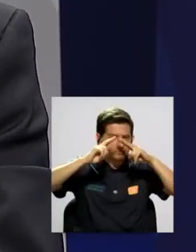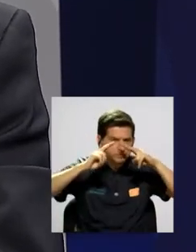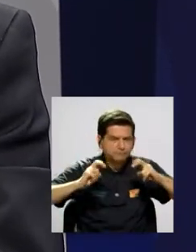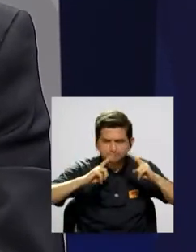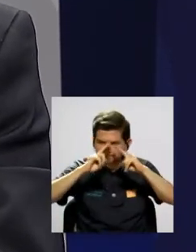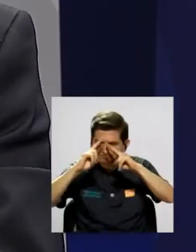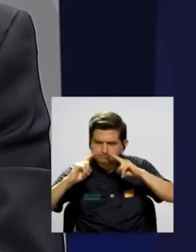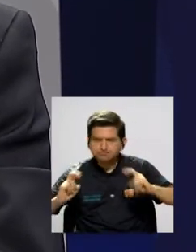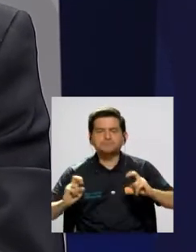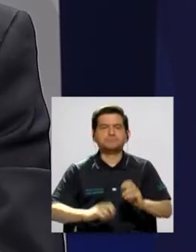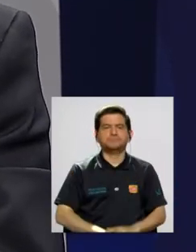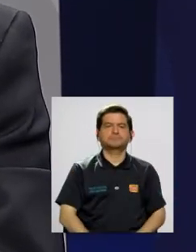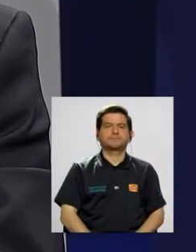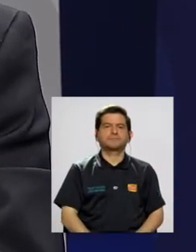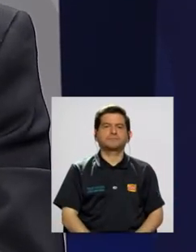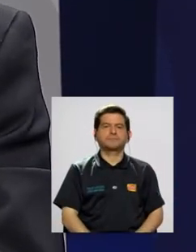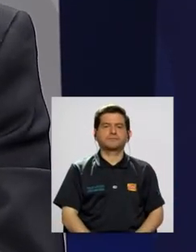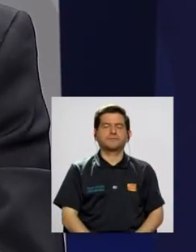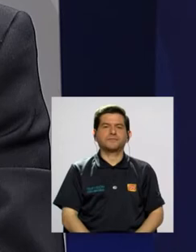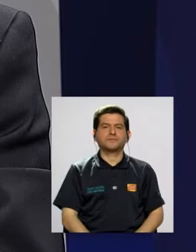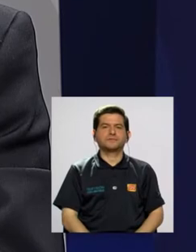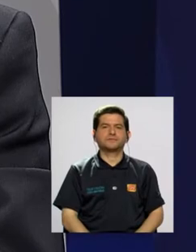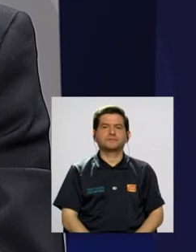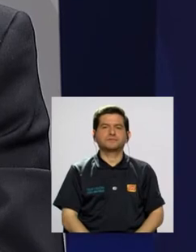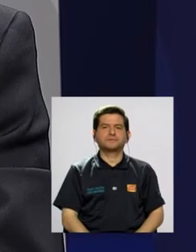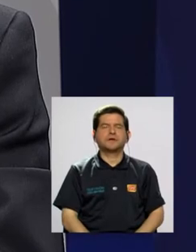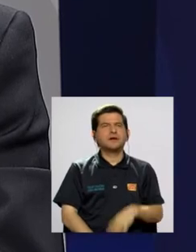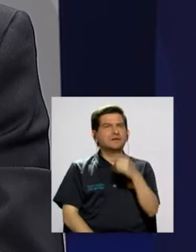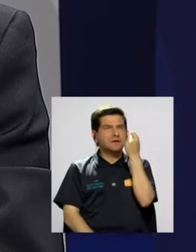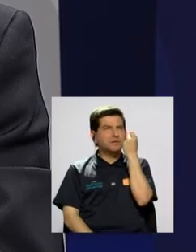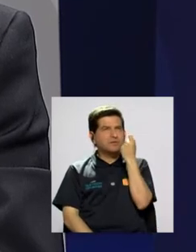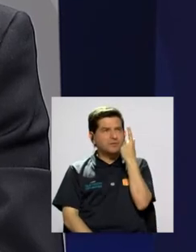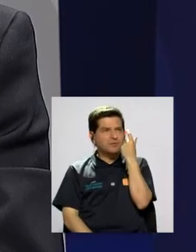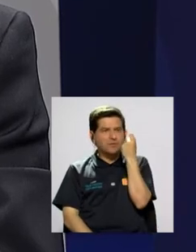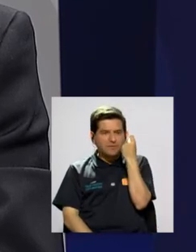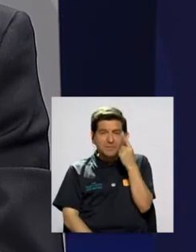Así es. De manera que se interpreta una